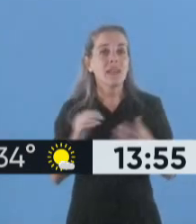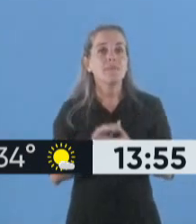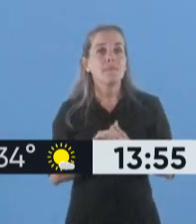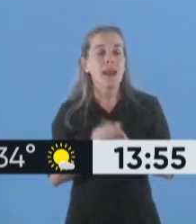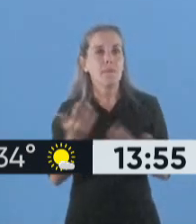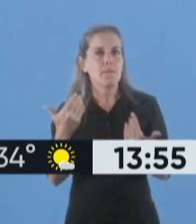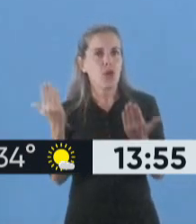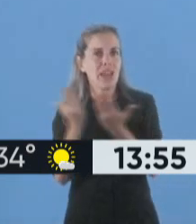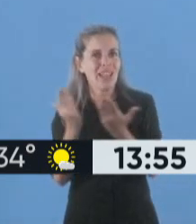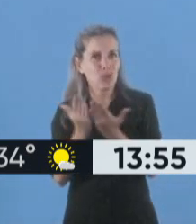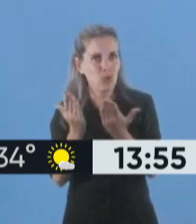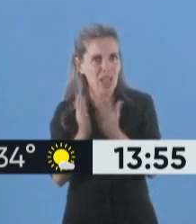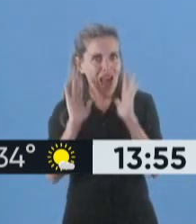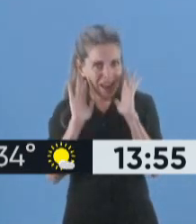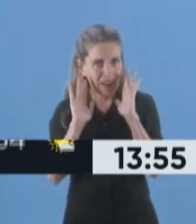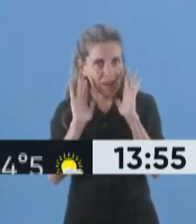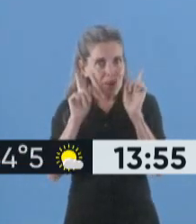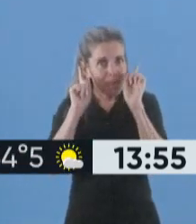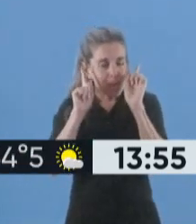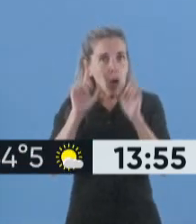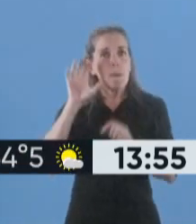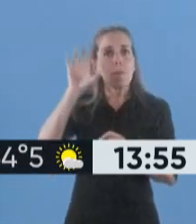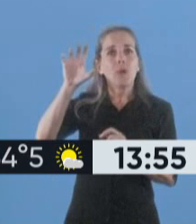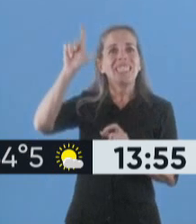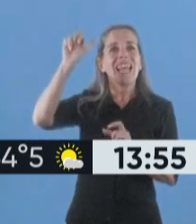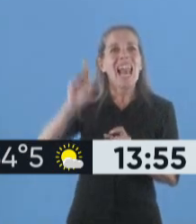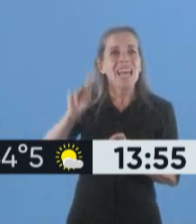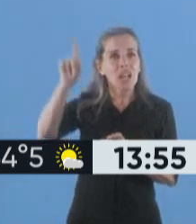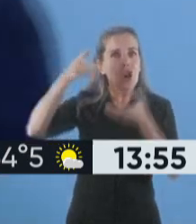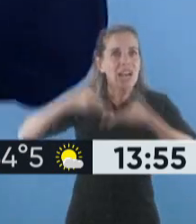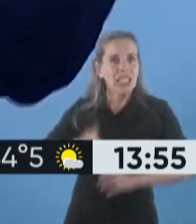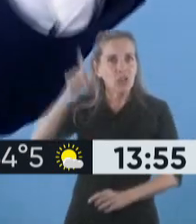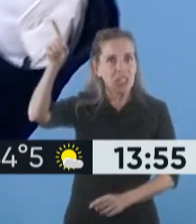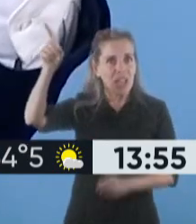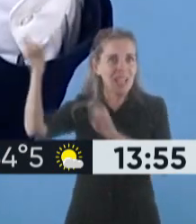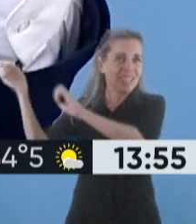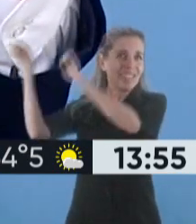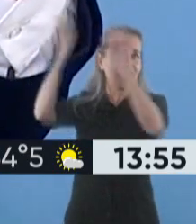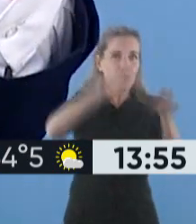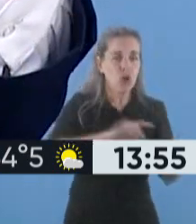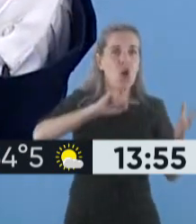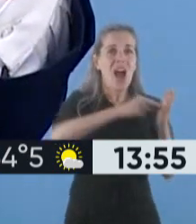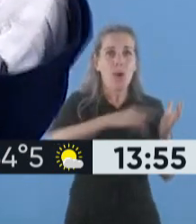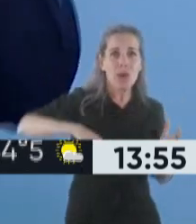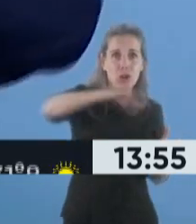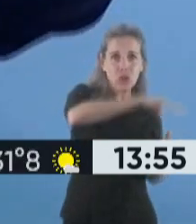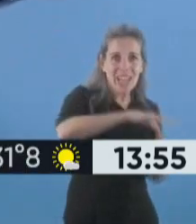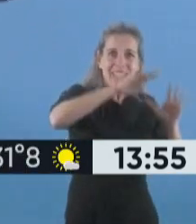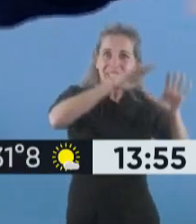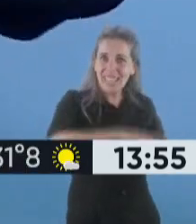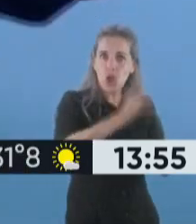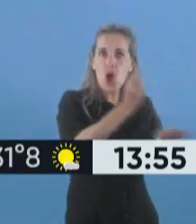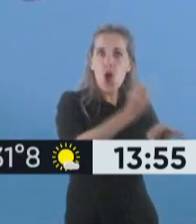poder estudiar dejó a los 12 años La Rioja, se internó en el Colegio Nacional de Buenos Aires,